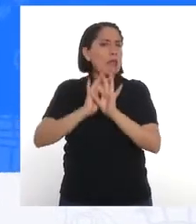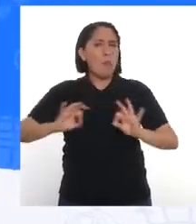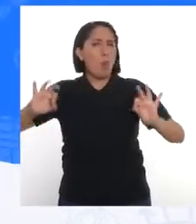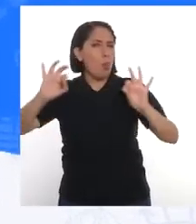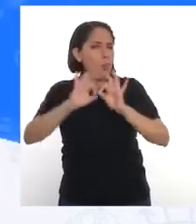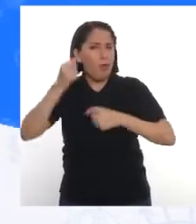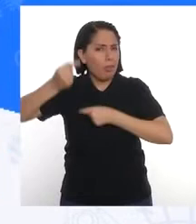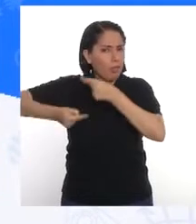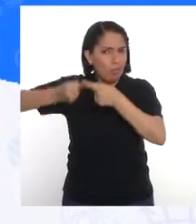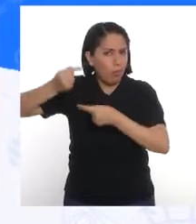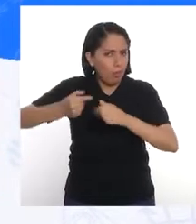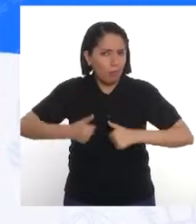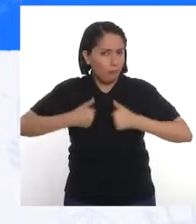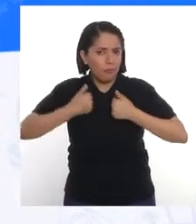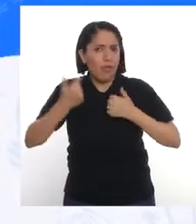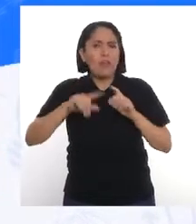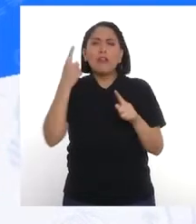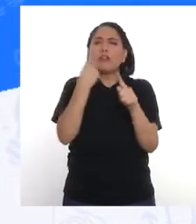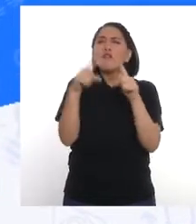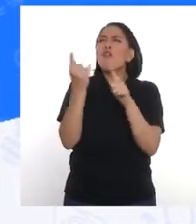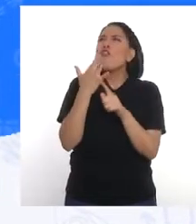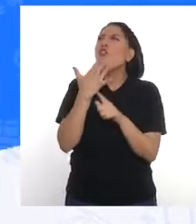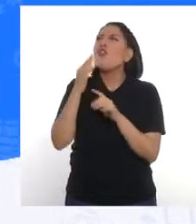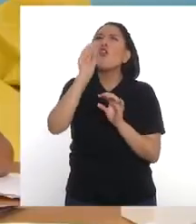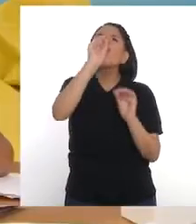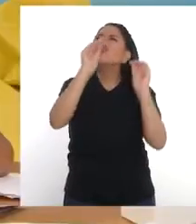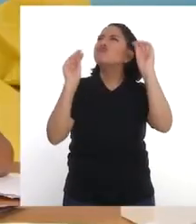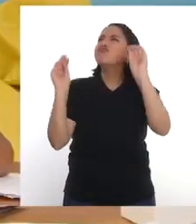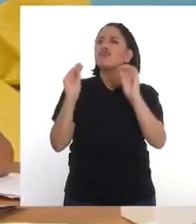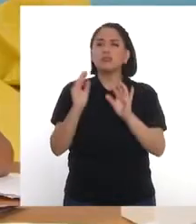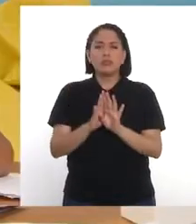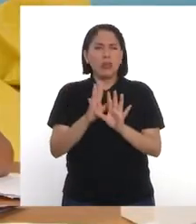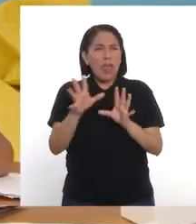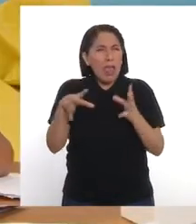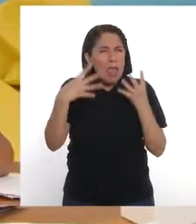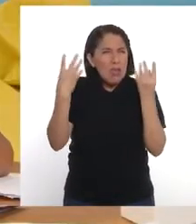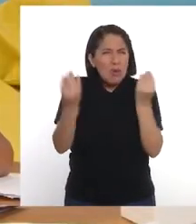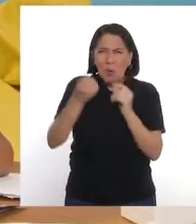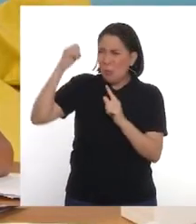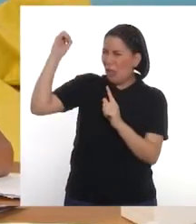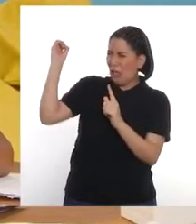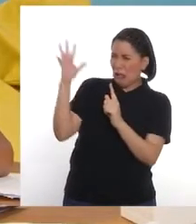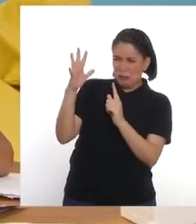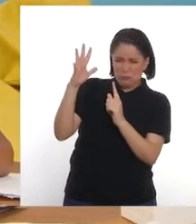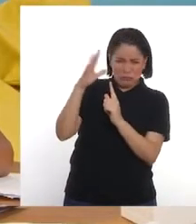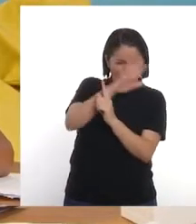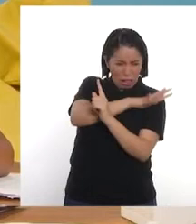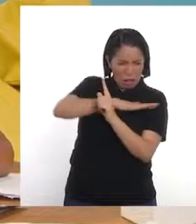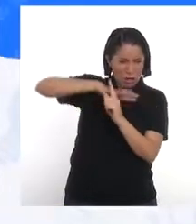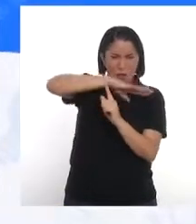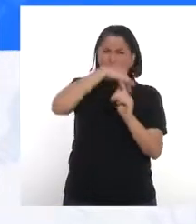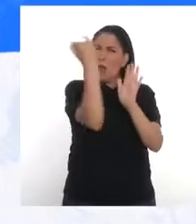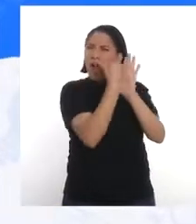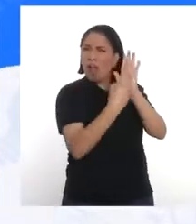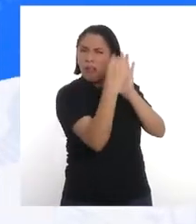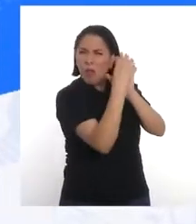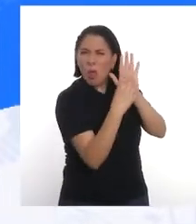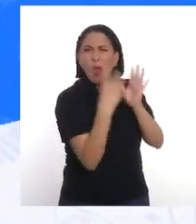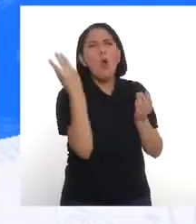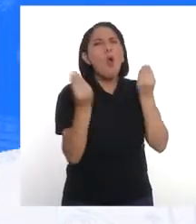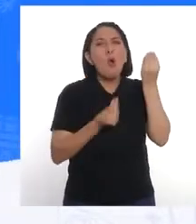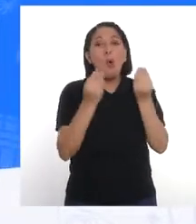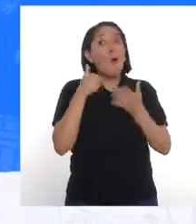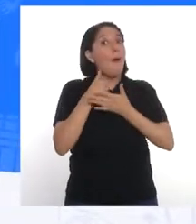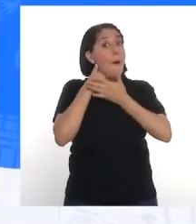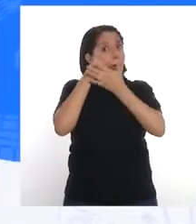diaria, así como los diferentes pigmentos que nos rodean. ¿Y cómo se utilizan la luz y la sombra en un cómic? Se utilizan